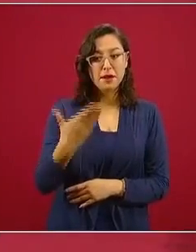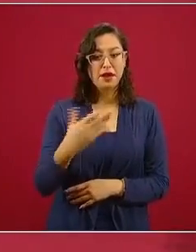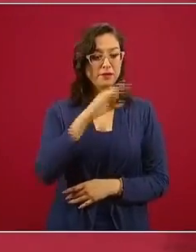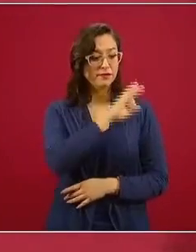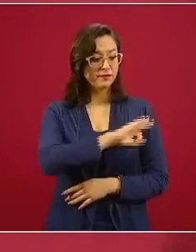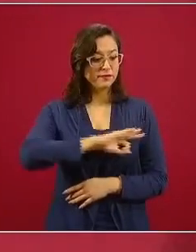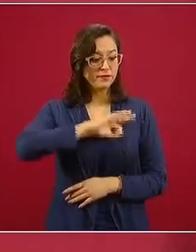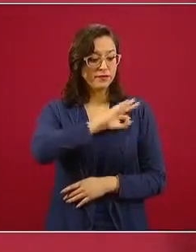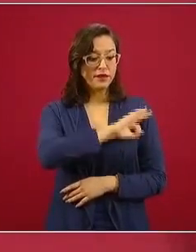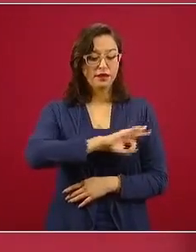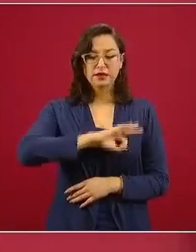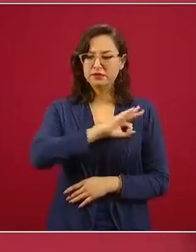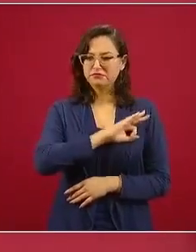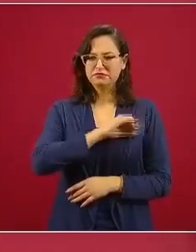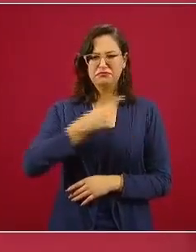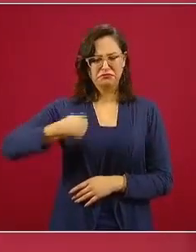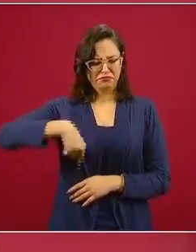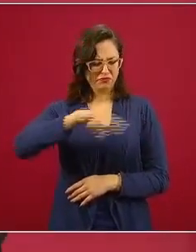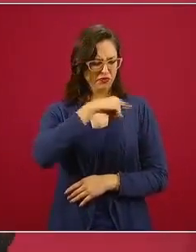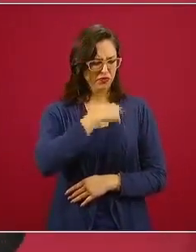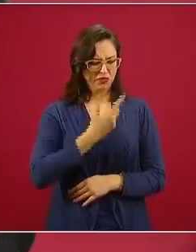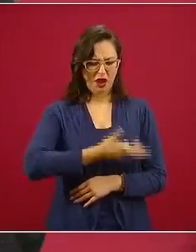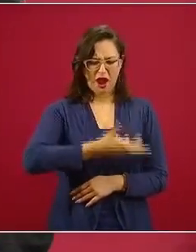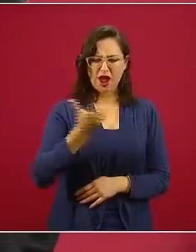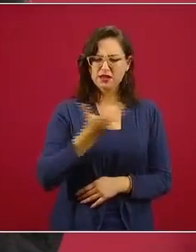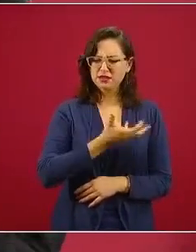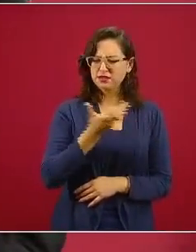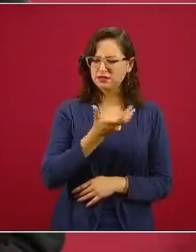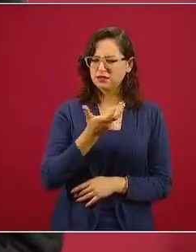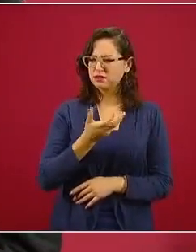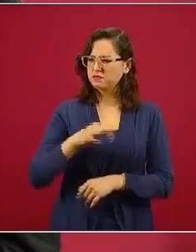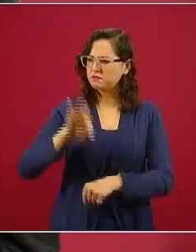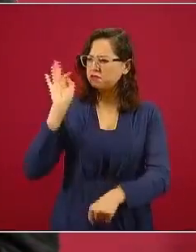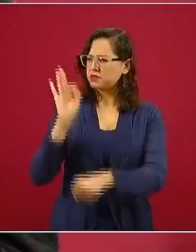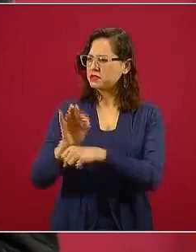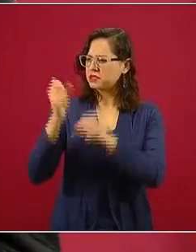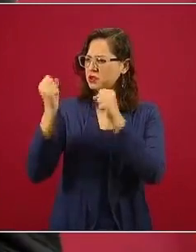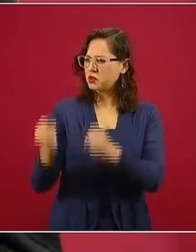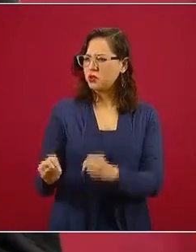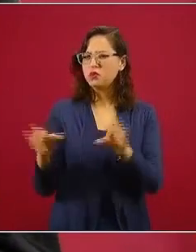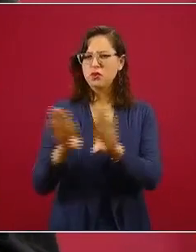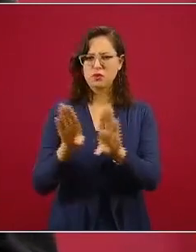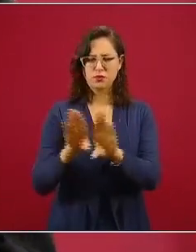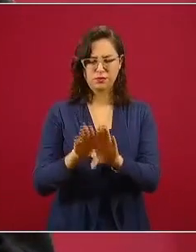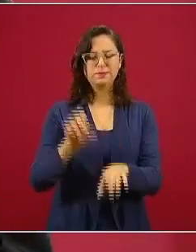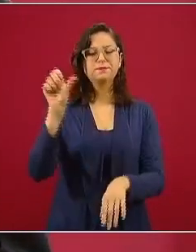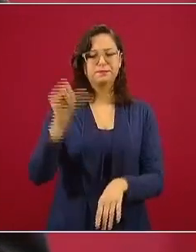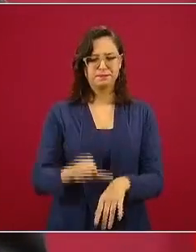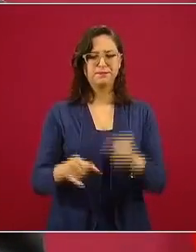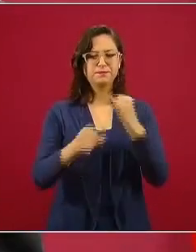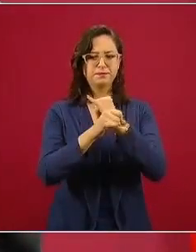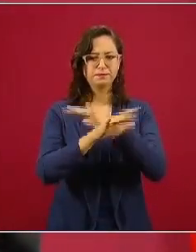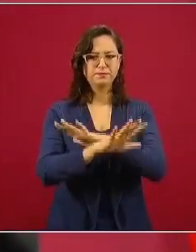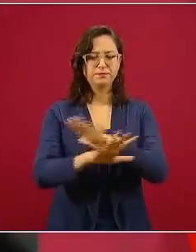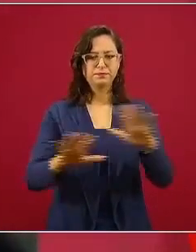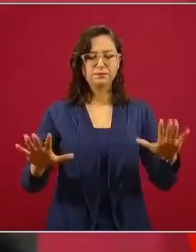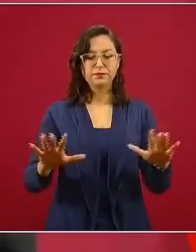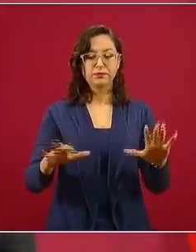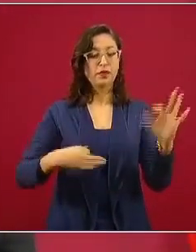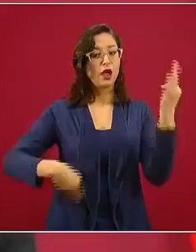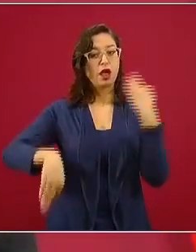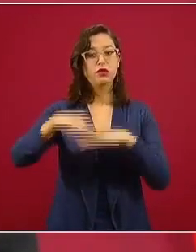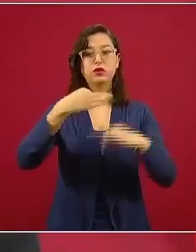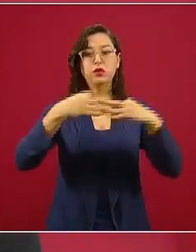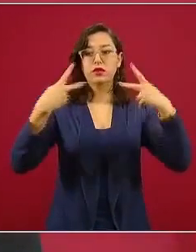todos a que puedan informarse. A las 5